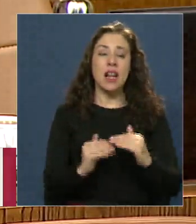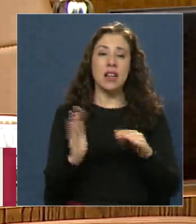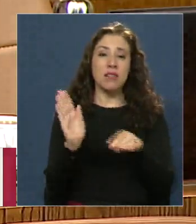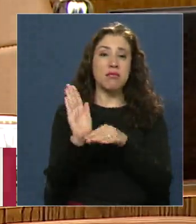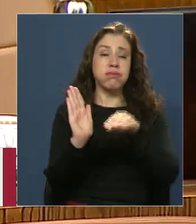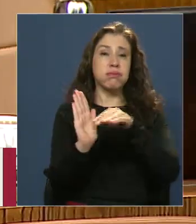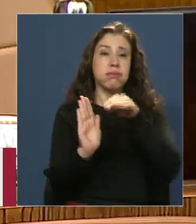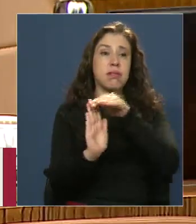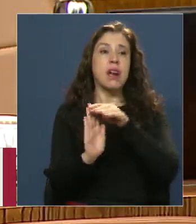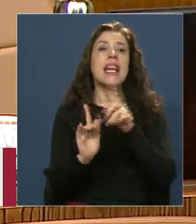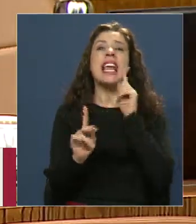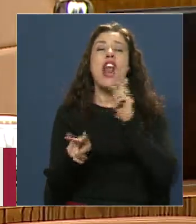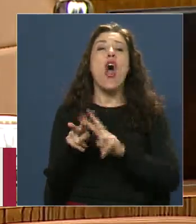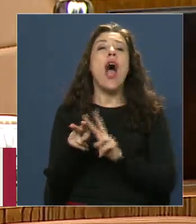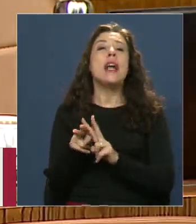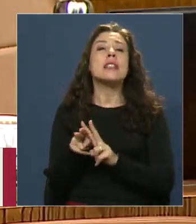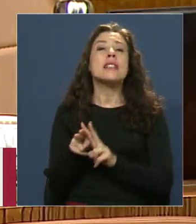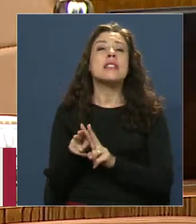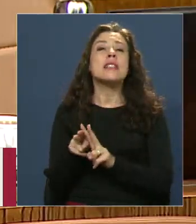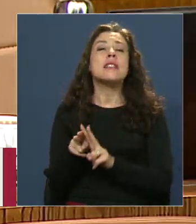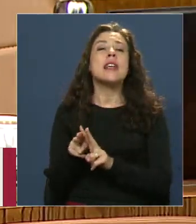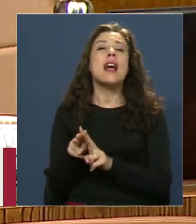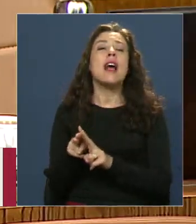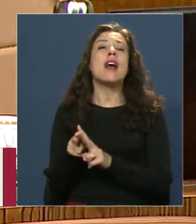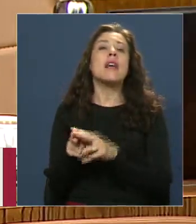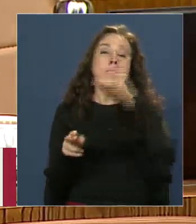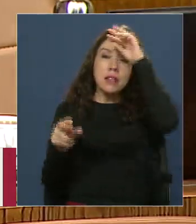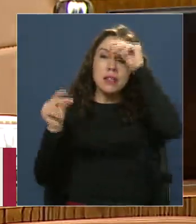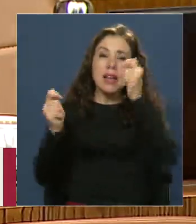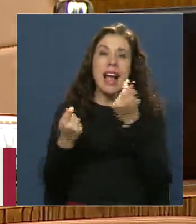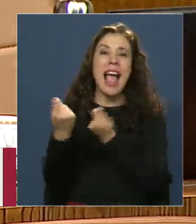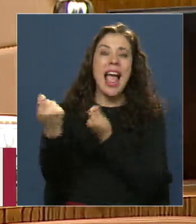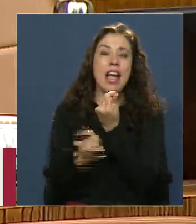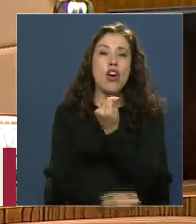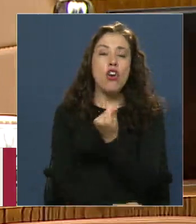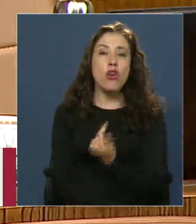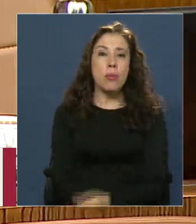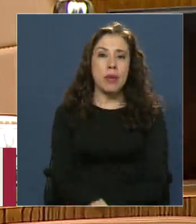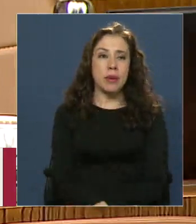Categorizaciones que hacen economistas. Responden a qué criterio, a qué parámetro.